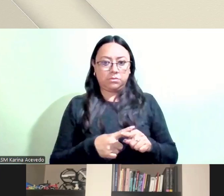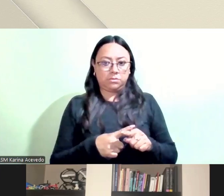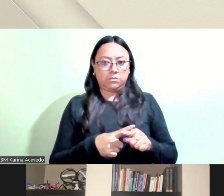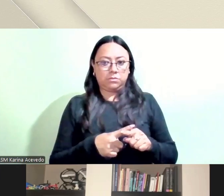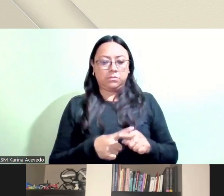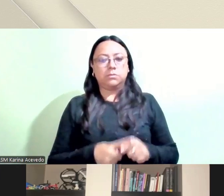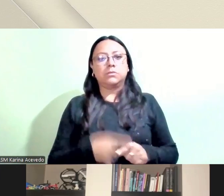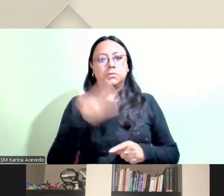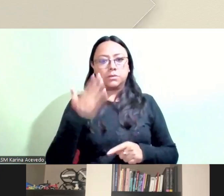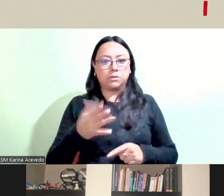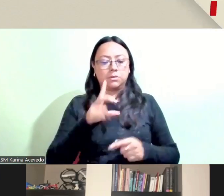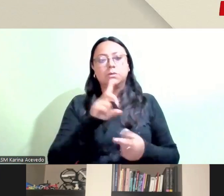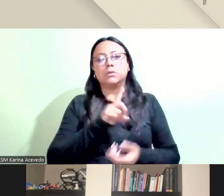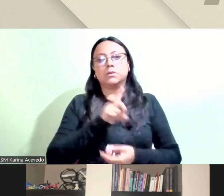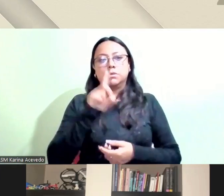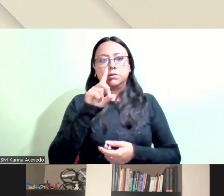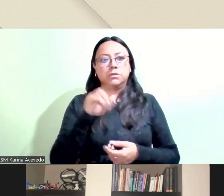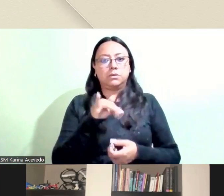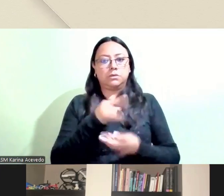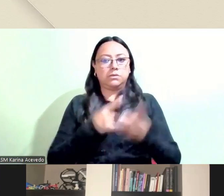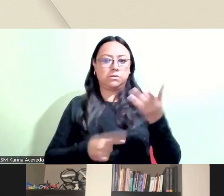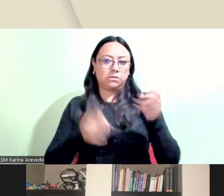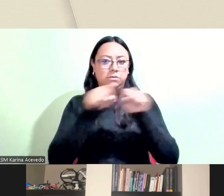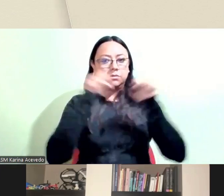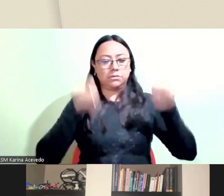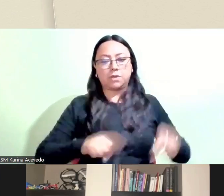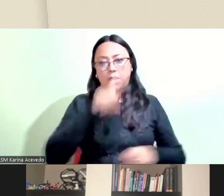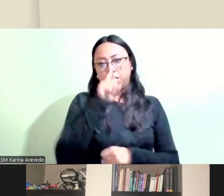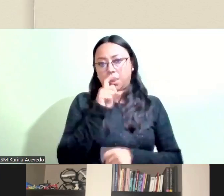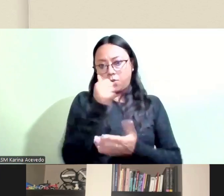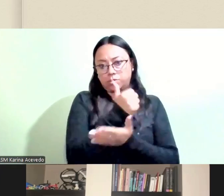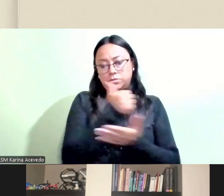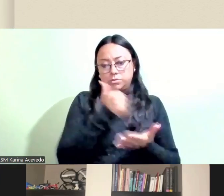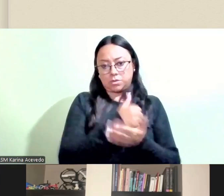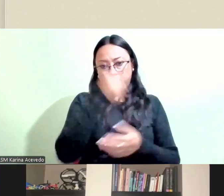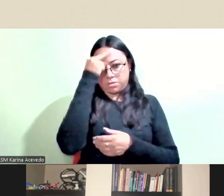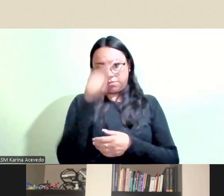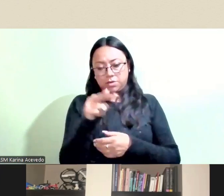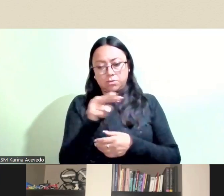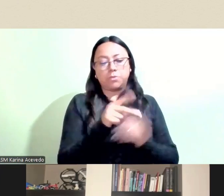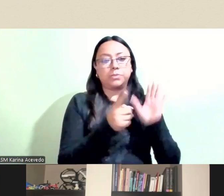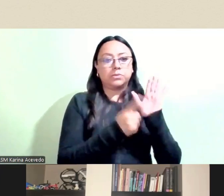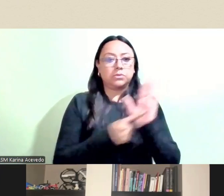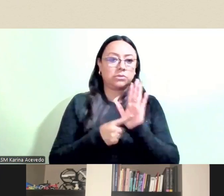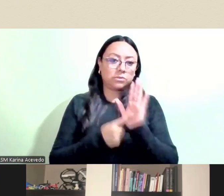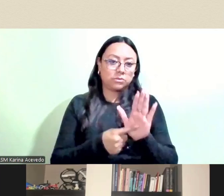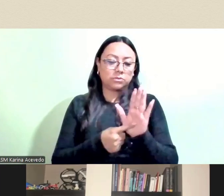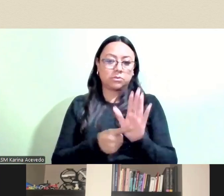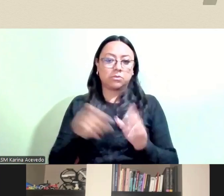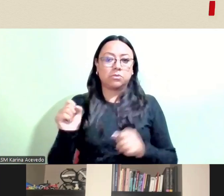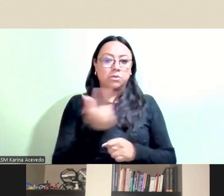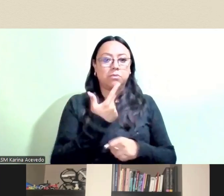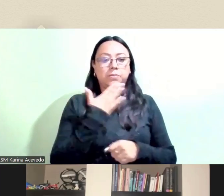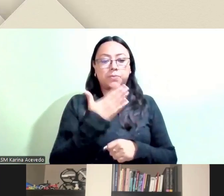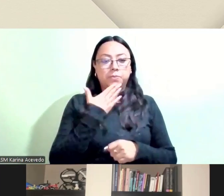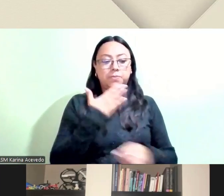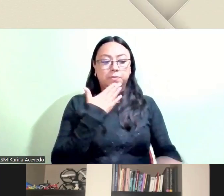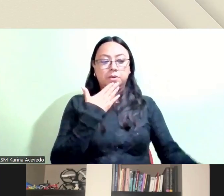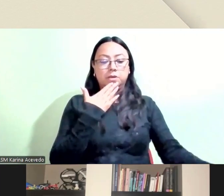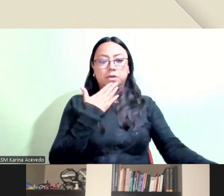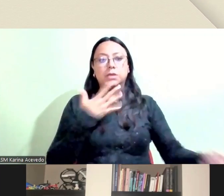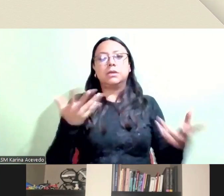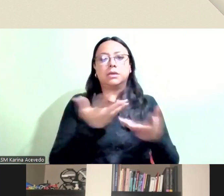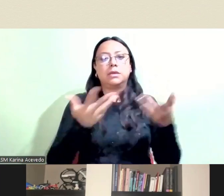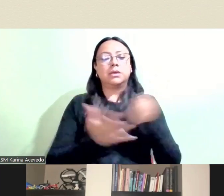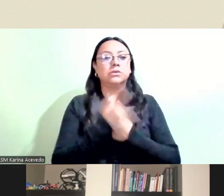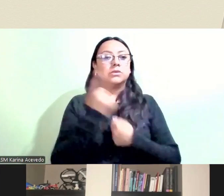del Sistema de Aguas de la Ciudad de México hace una referencia y hace un estudio y una determinación en función